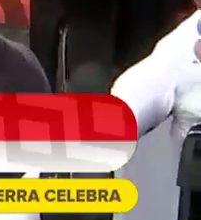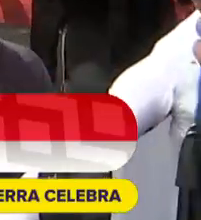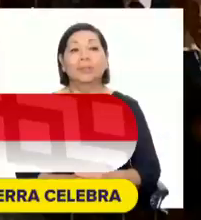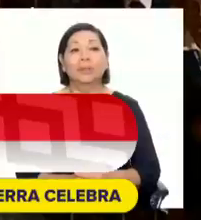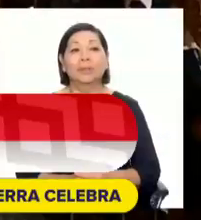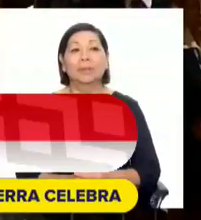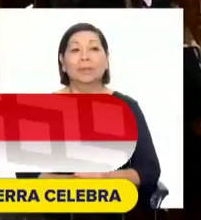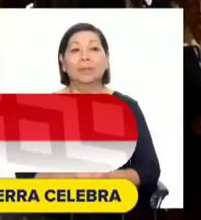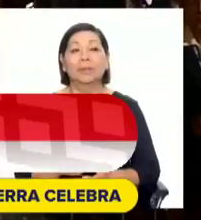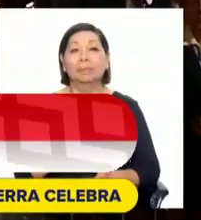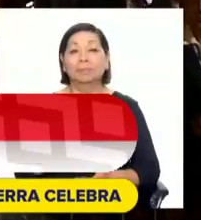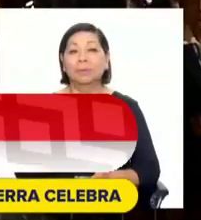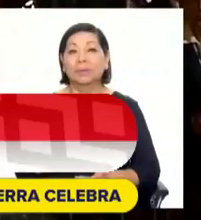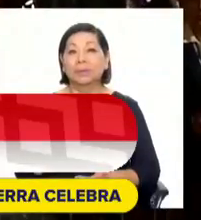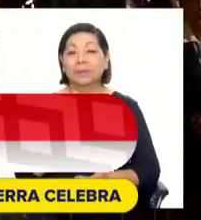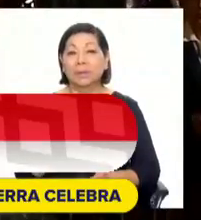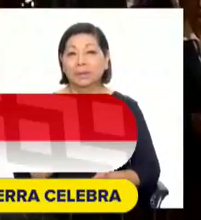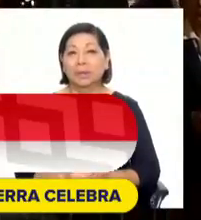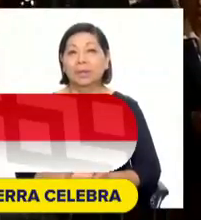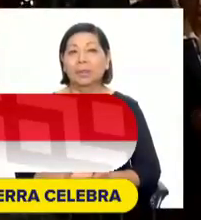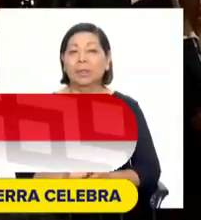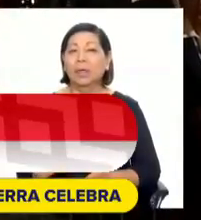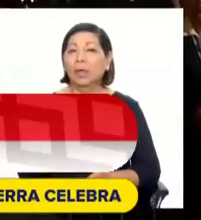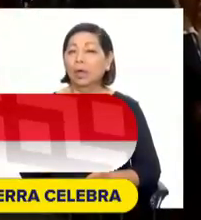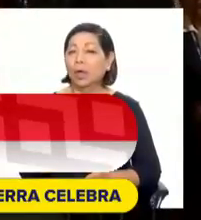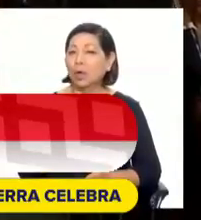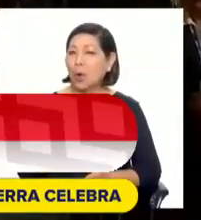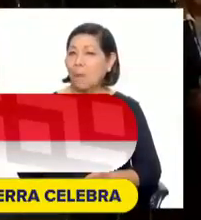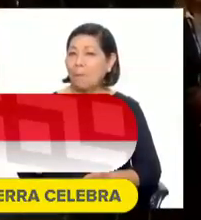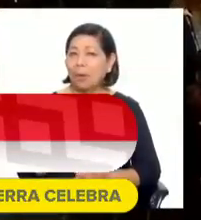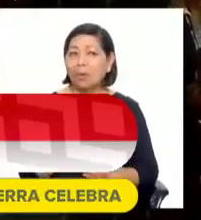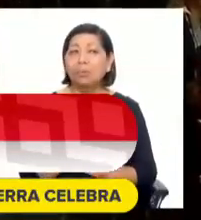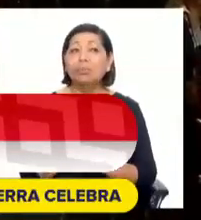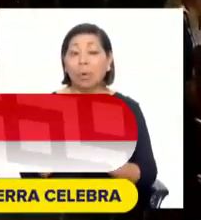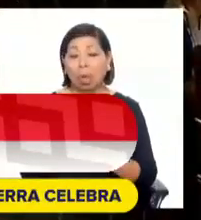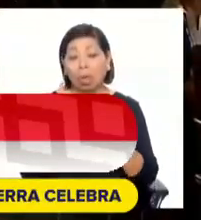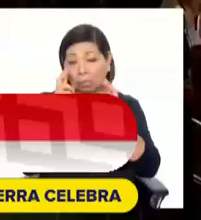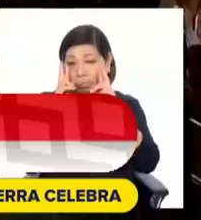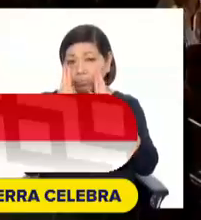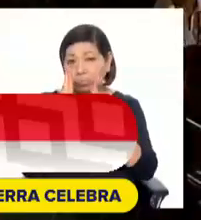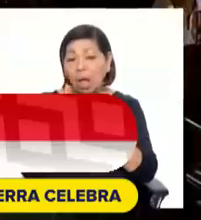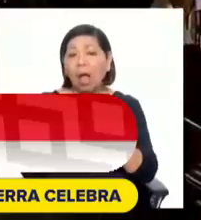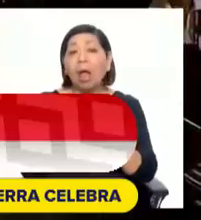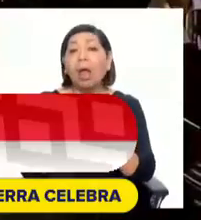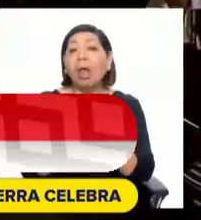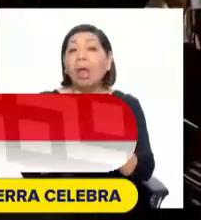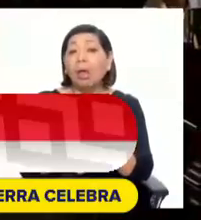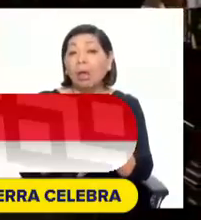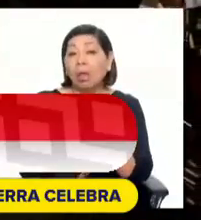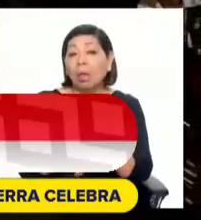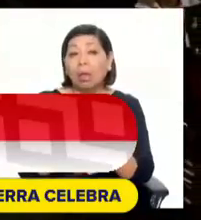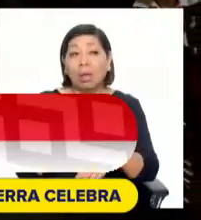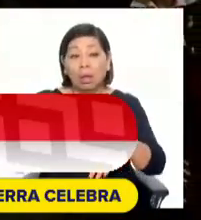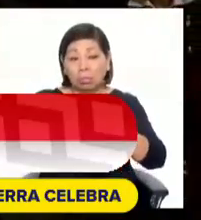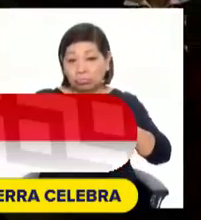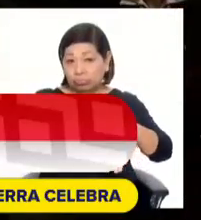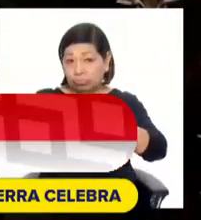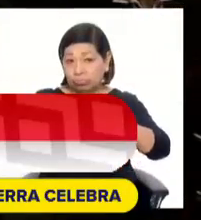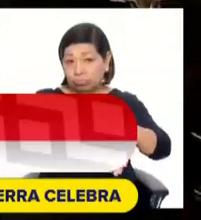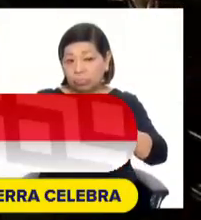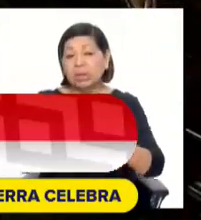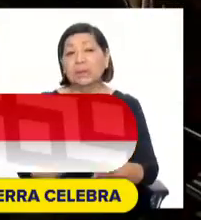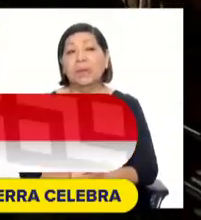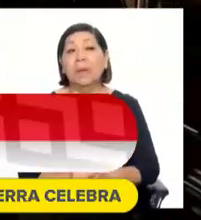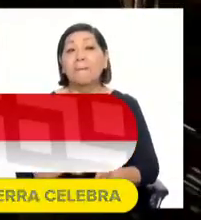Ya se encuentran, atención, los integrantes del gabinete dentro de la Catedral de Lima. Están ocupando sus